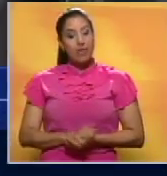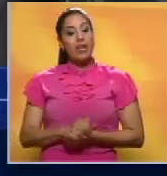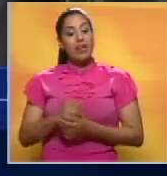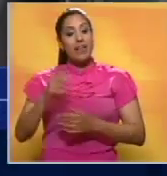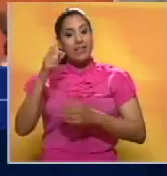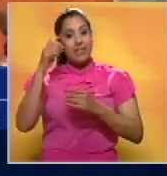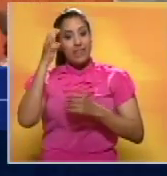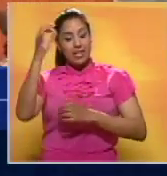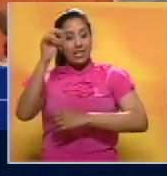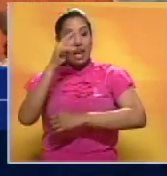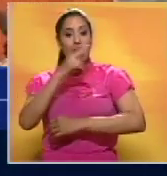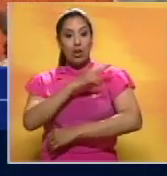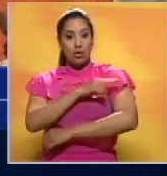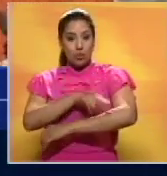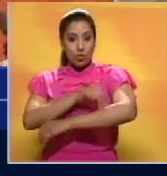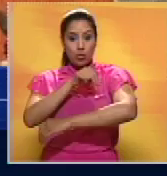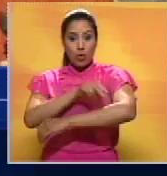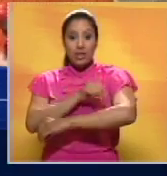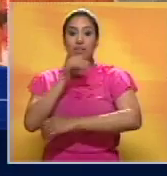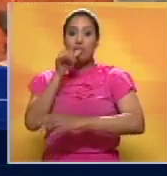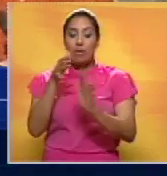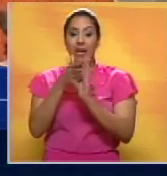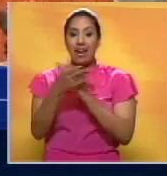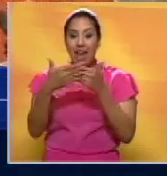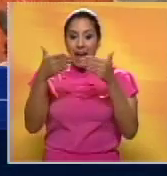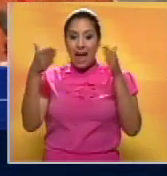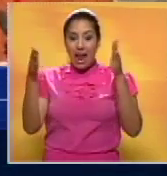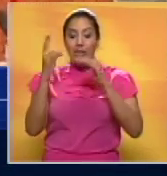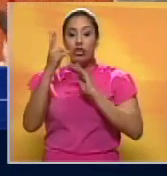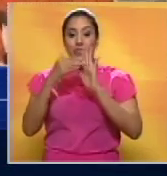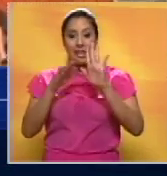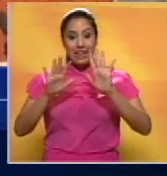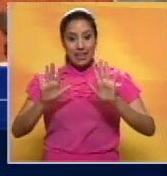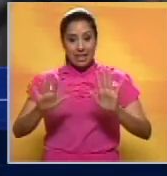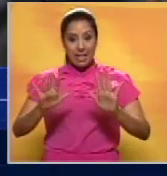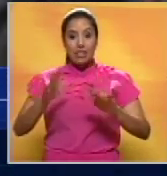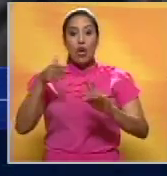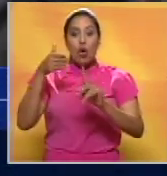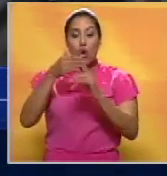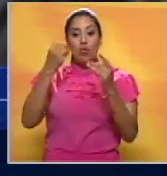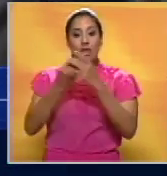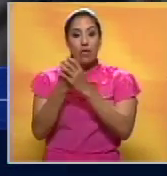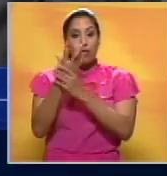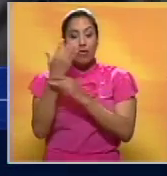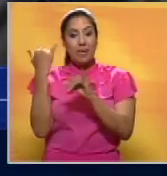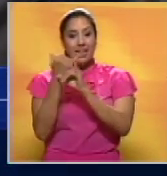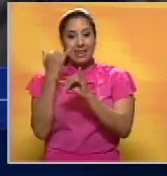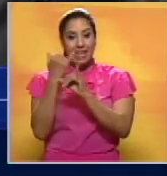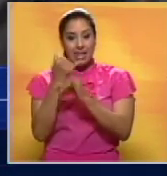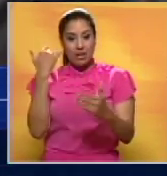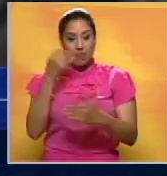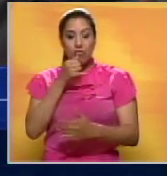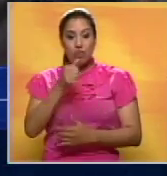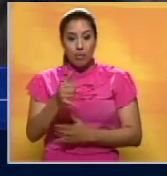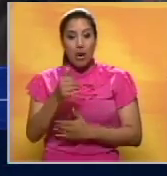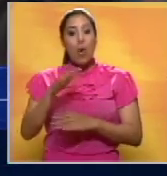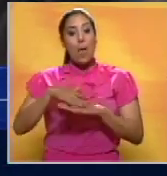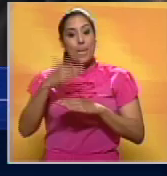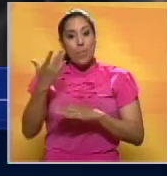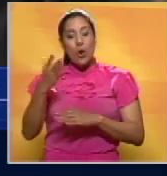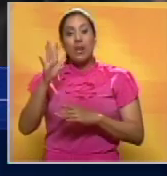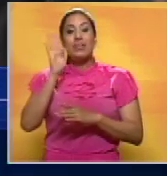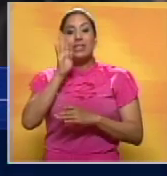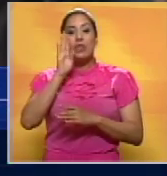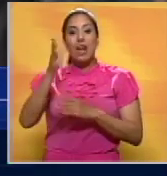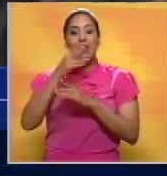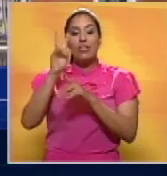La Fiscalía de Suecia archivó la investigación abierta desde 2010 contra el fundador de Wikileaks, Julian Assange, por un